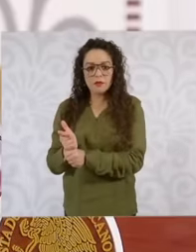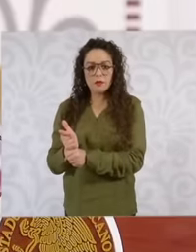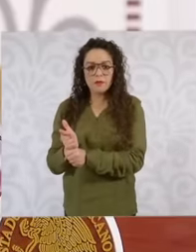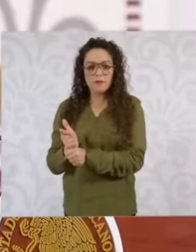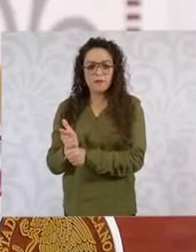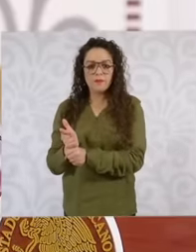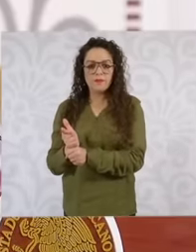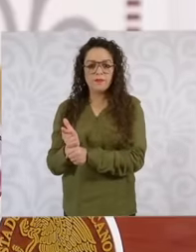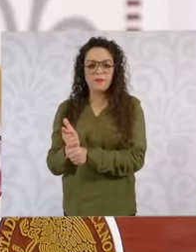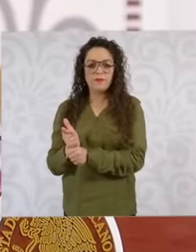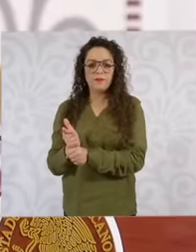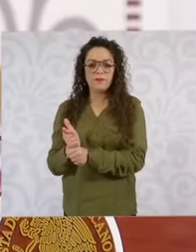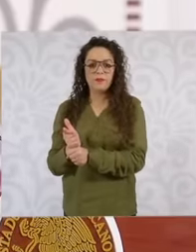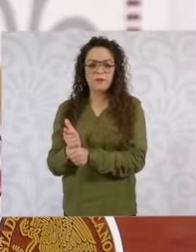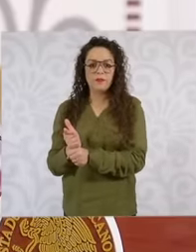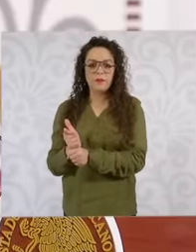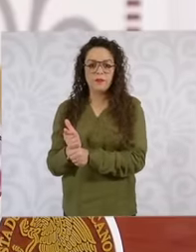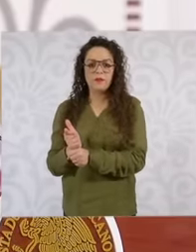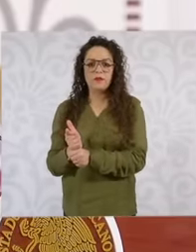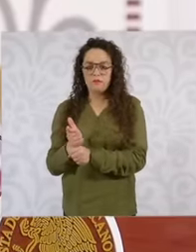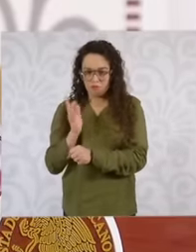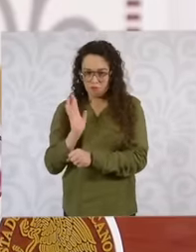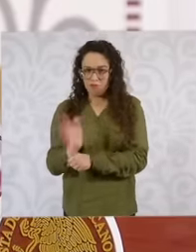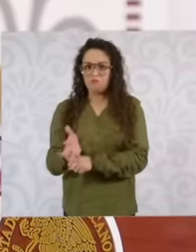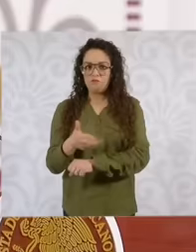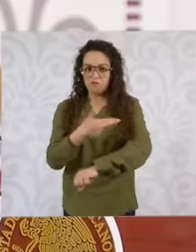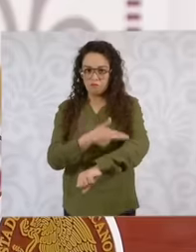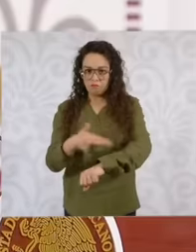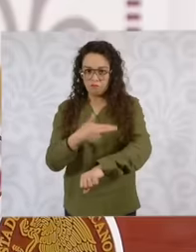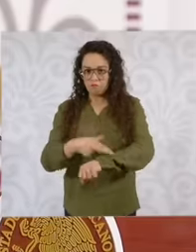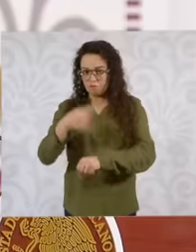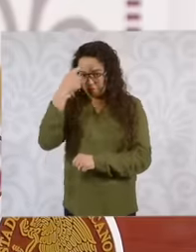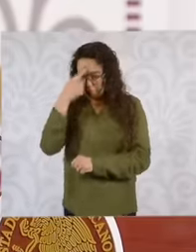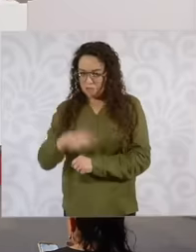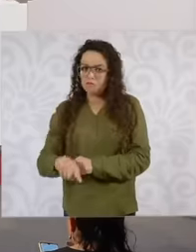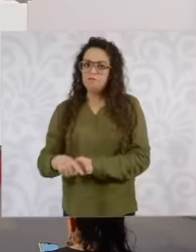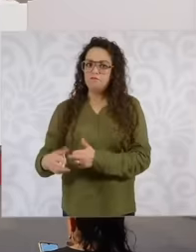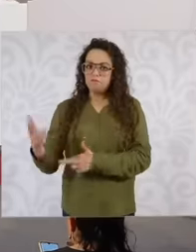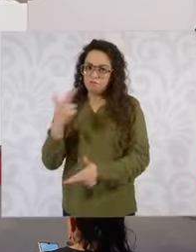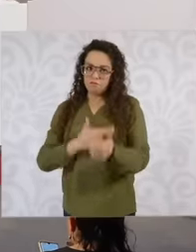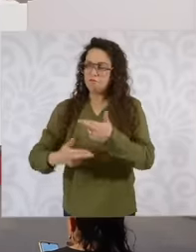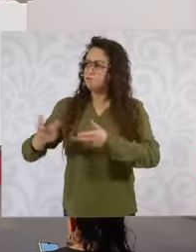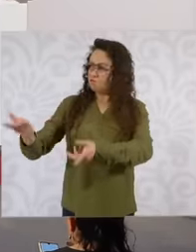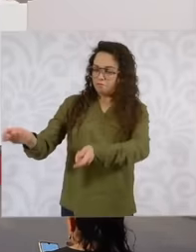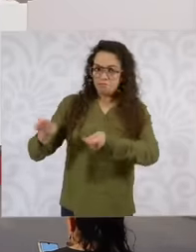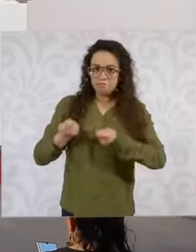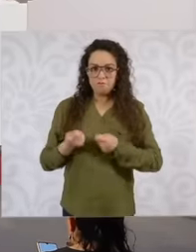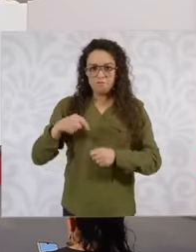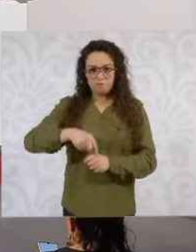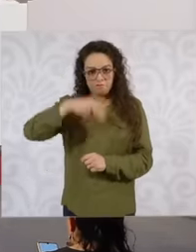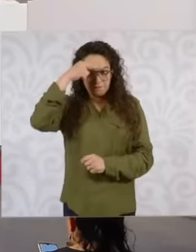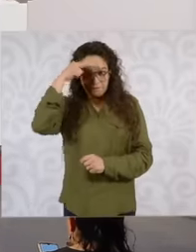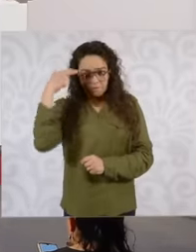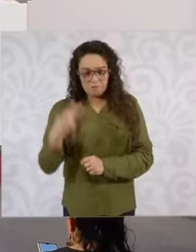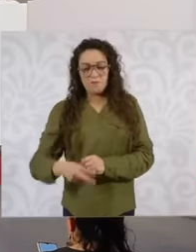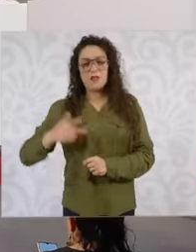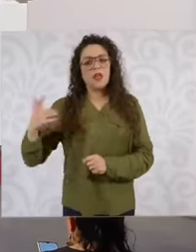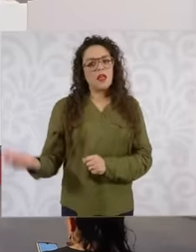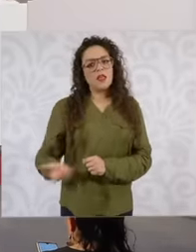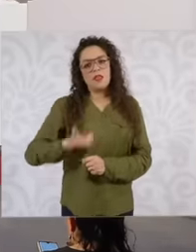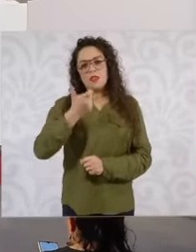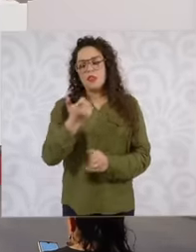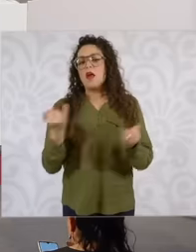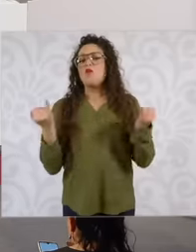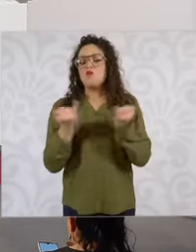han estado siendo adjudicados al gobierno de México y han sido regresados y entregado el dinero